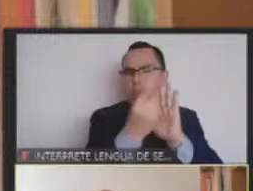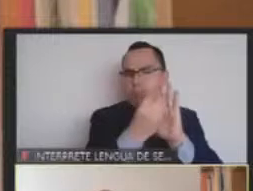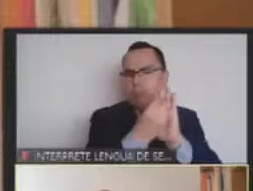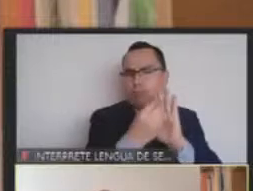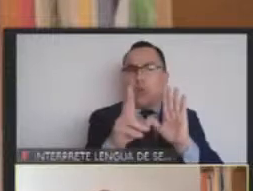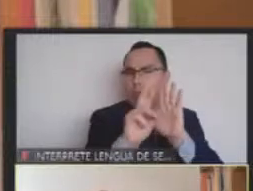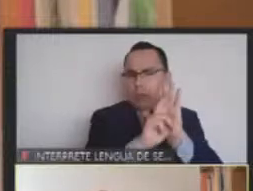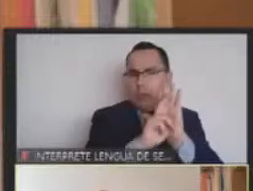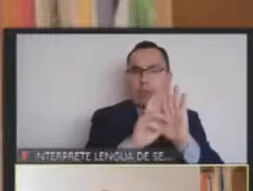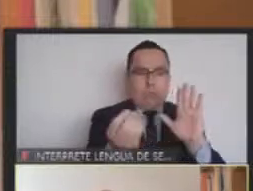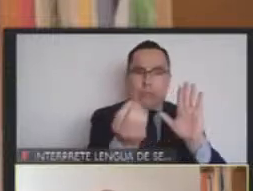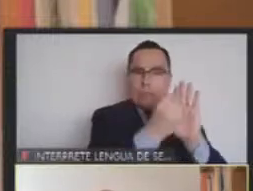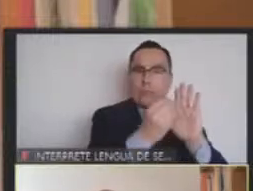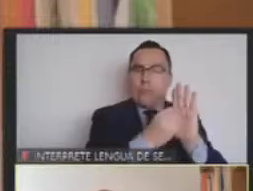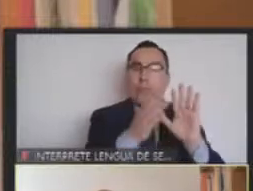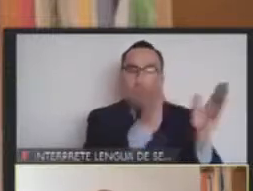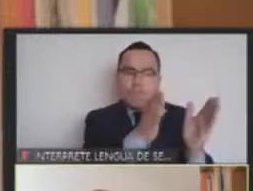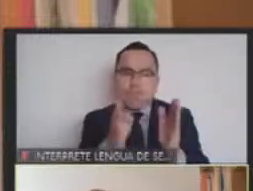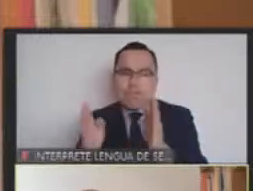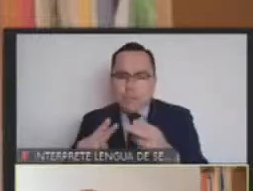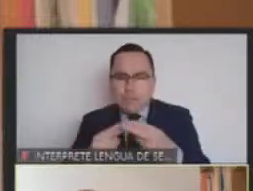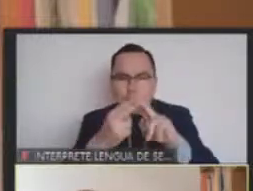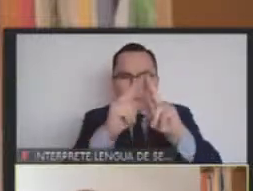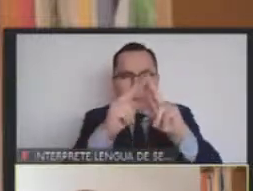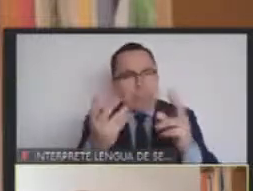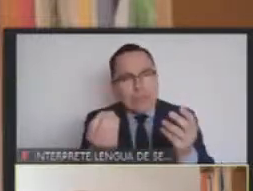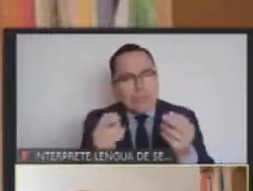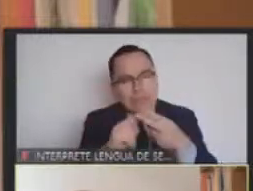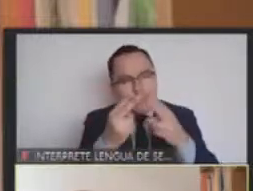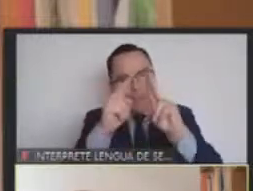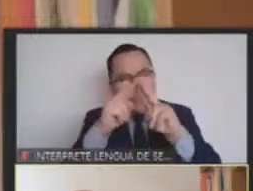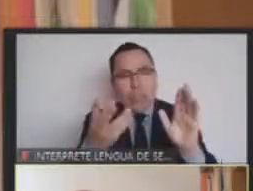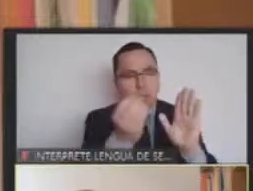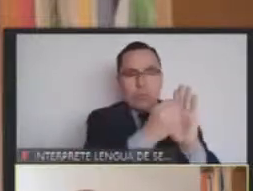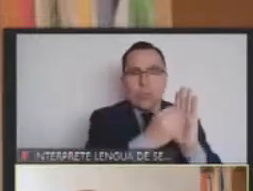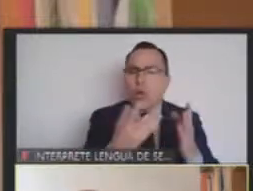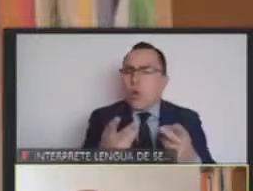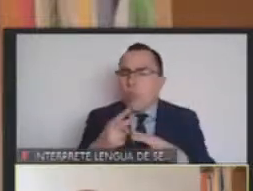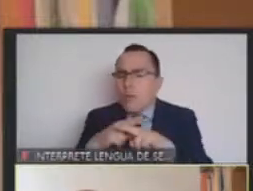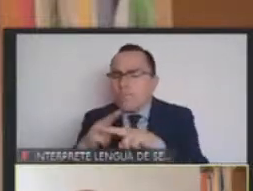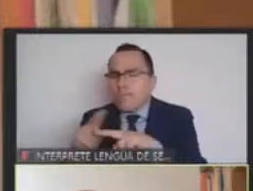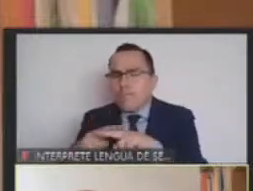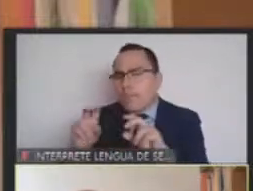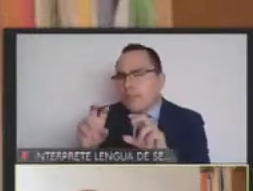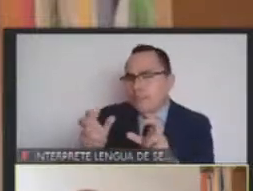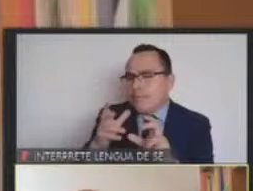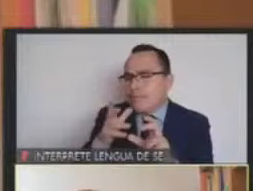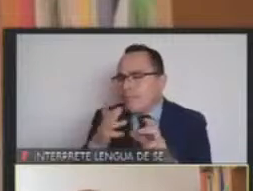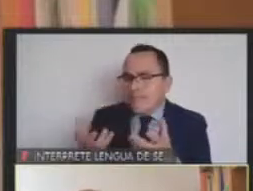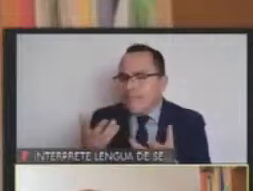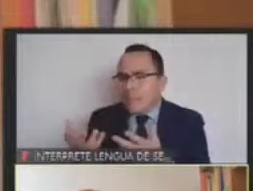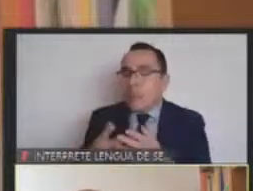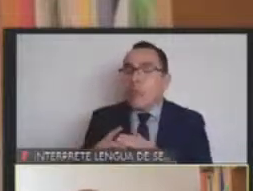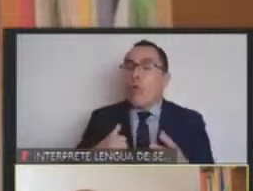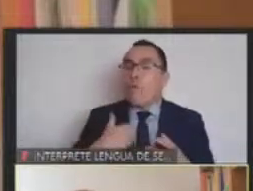estructurar la manera como van a regular y se van a someter voluntariamente a las